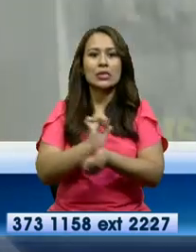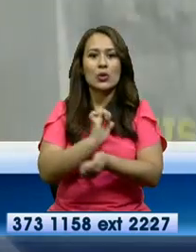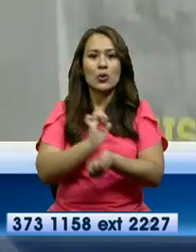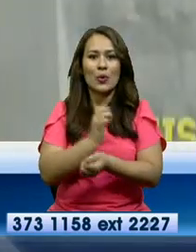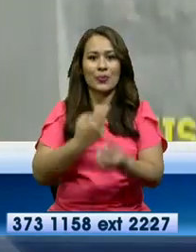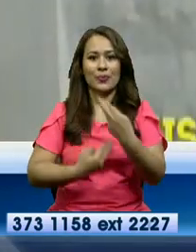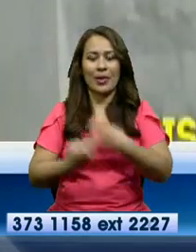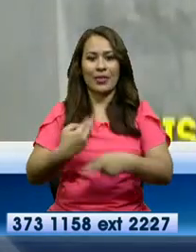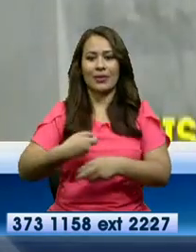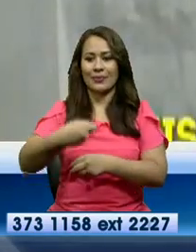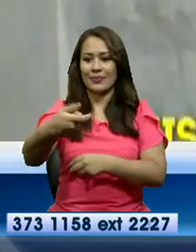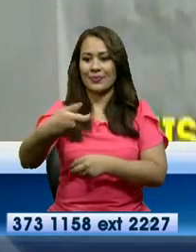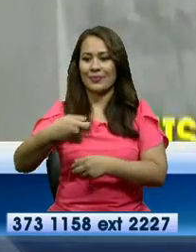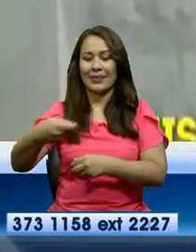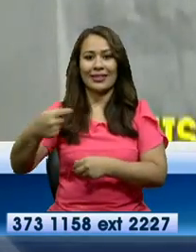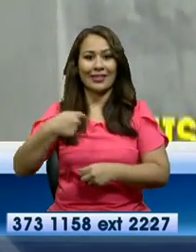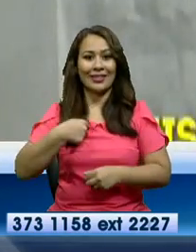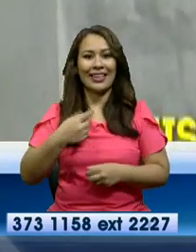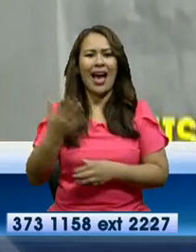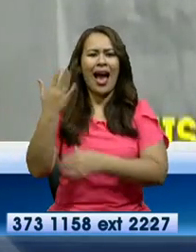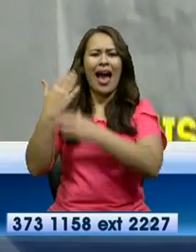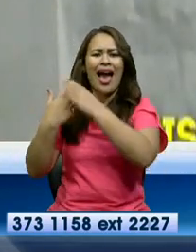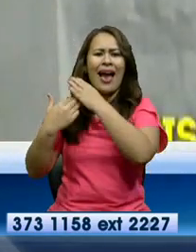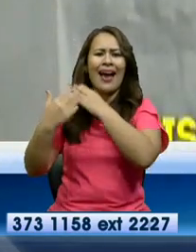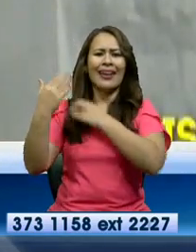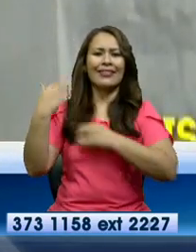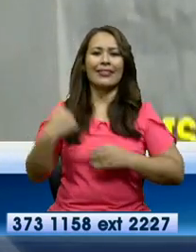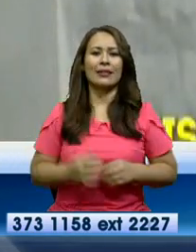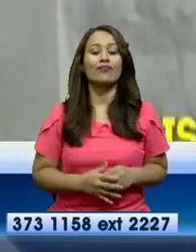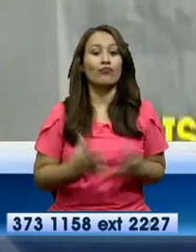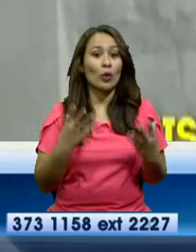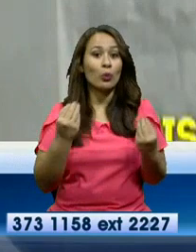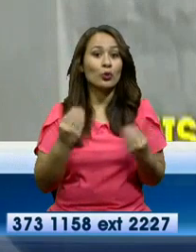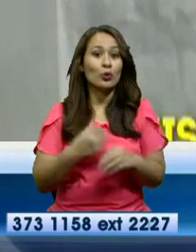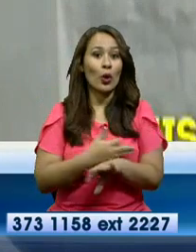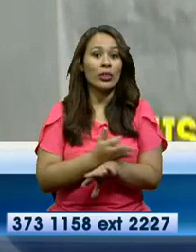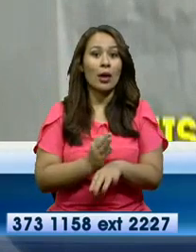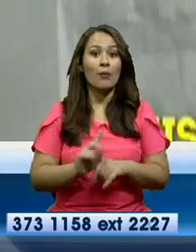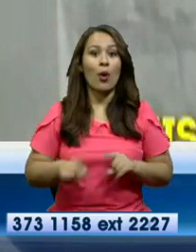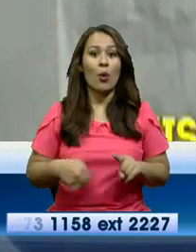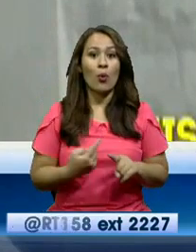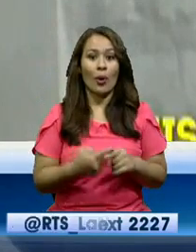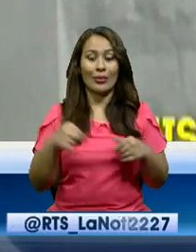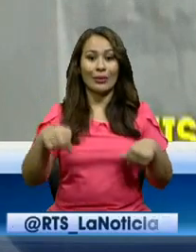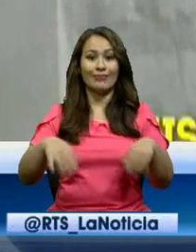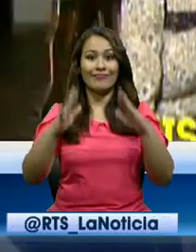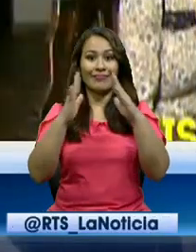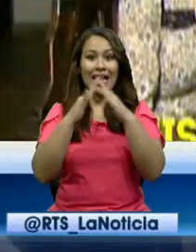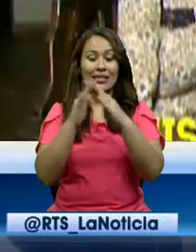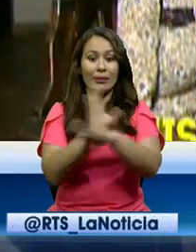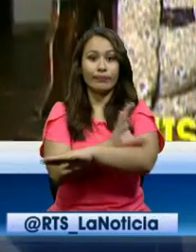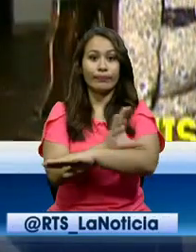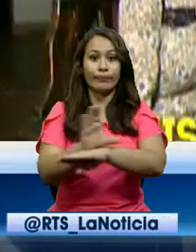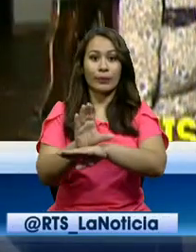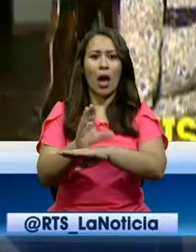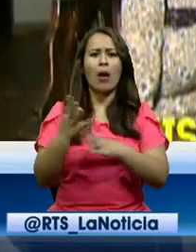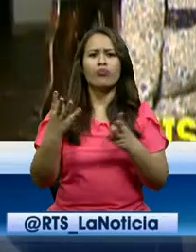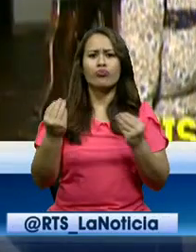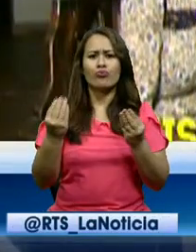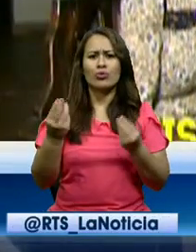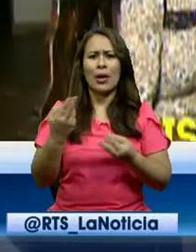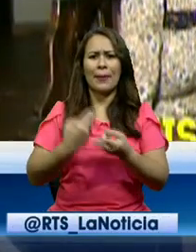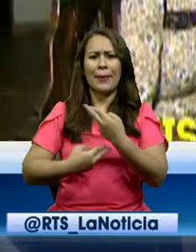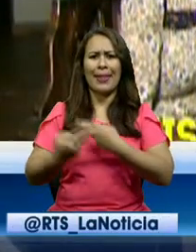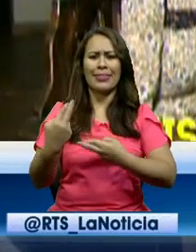ciudades. La historia de la Feria del Queso se remonta a mucho tiempo, cuando las haciendas de Cayambe eran productoras,